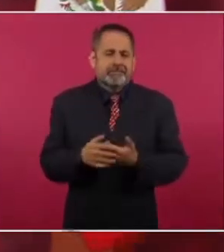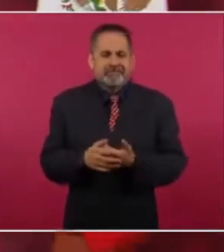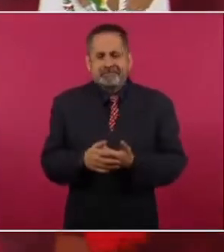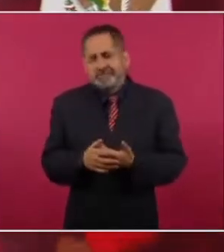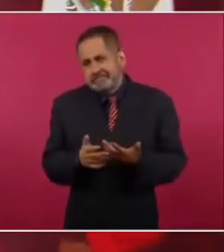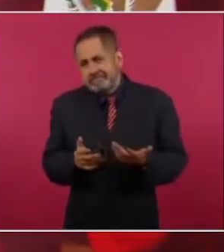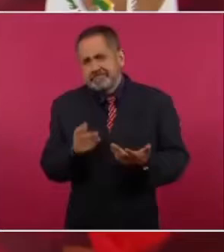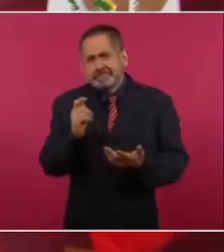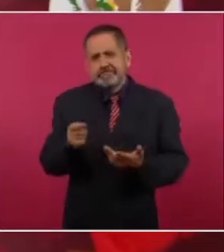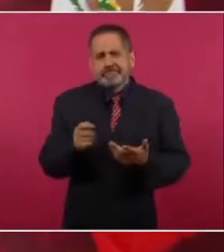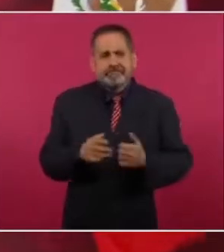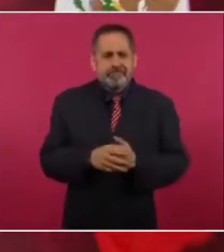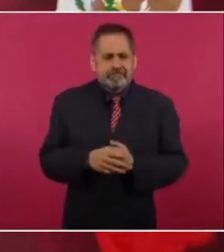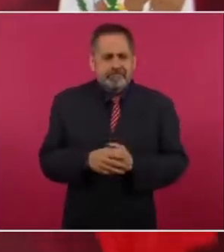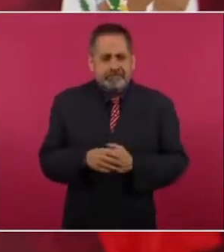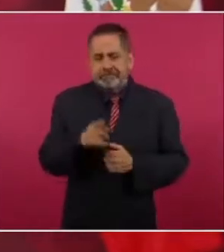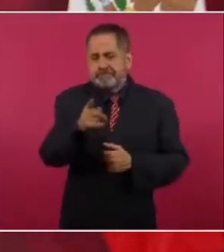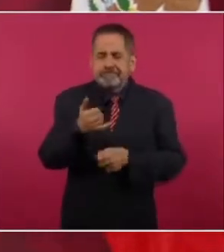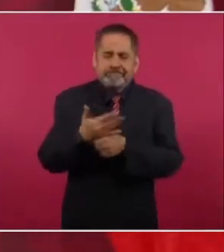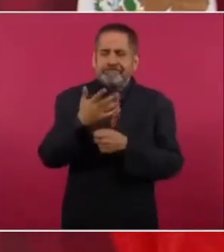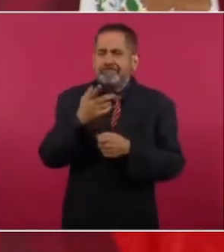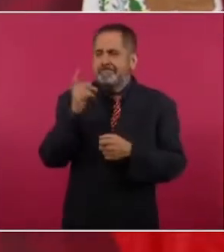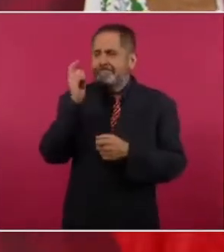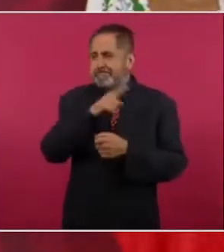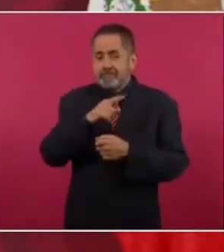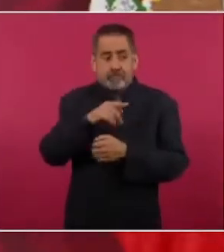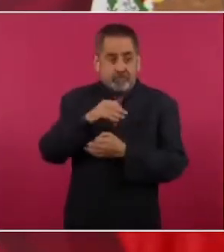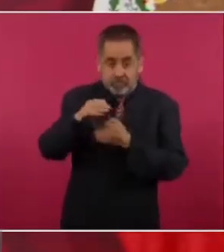es que ese es el inconveniente.